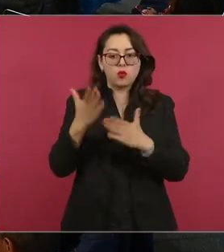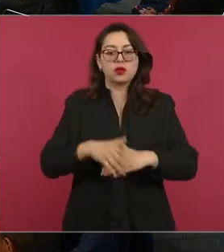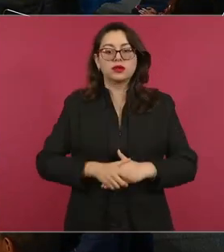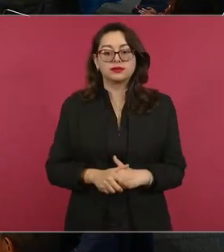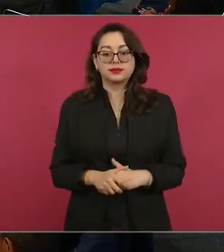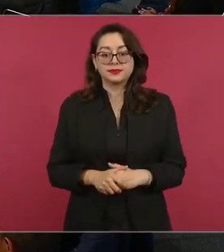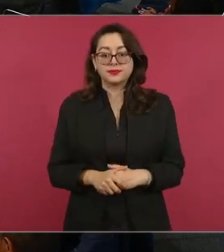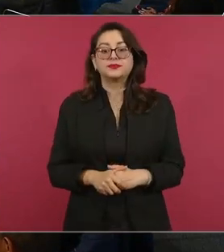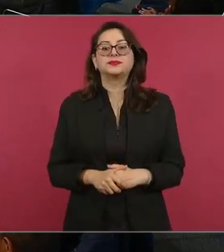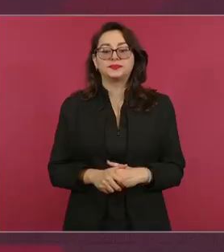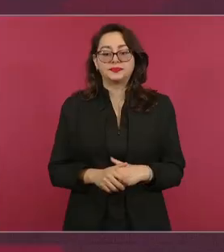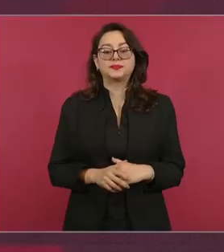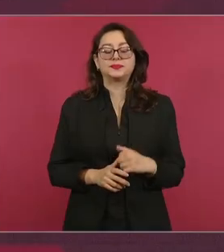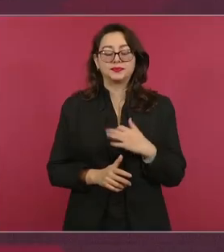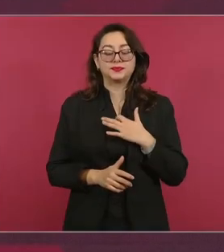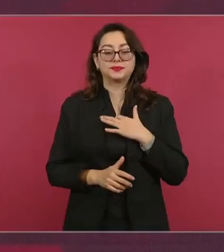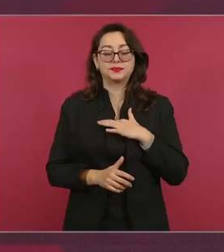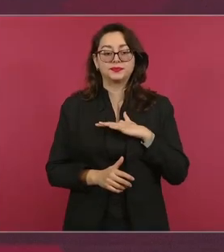Se dañaron